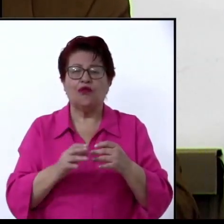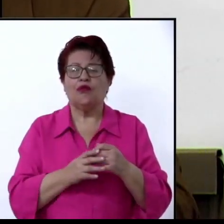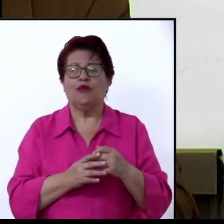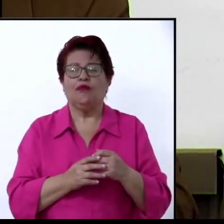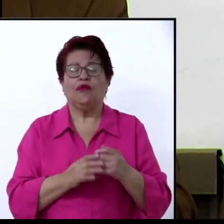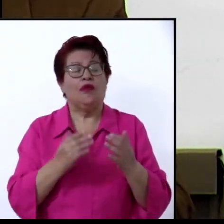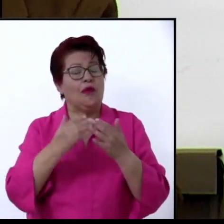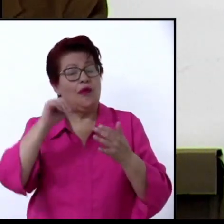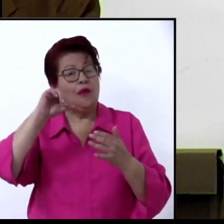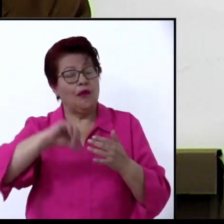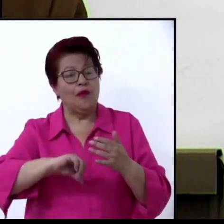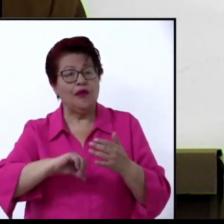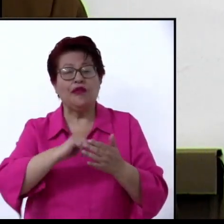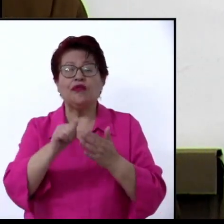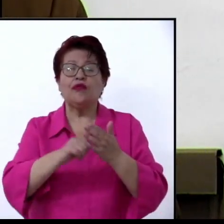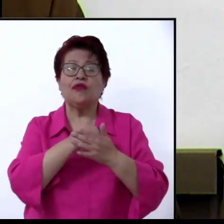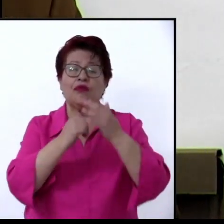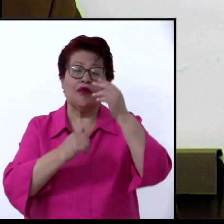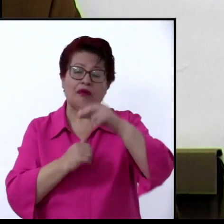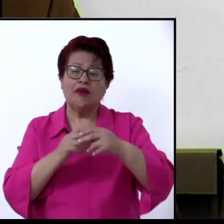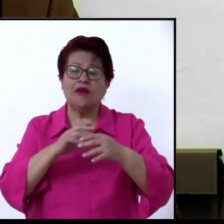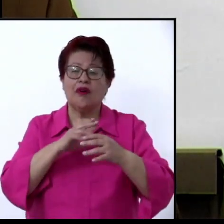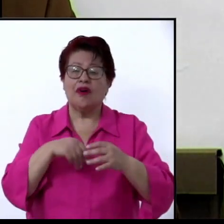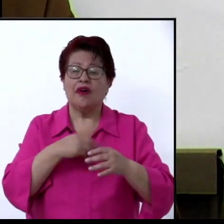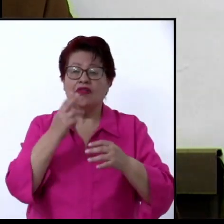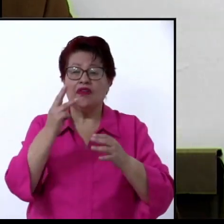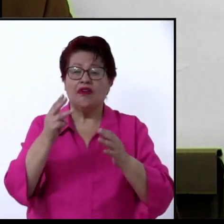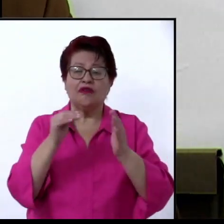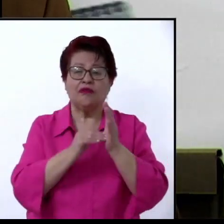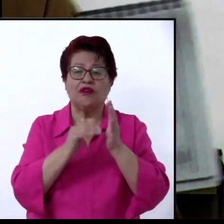Bueno, hoy en día en Ciudad de México existen